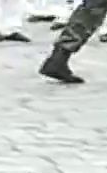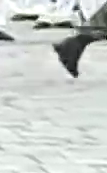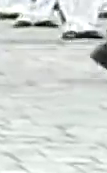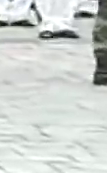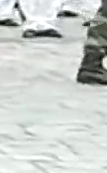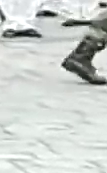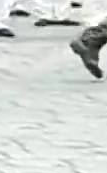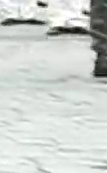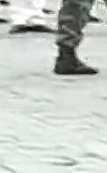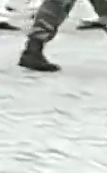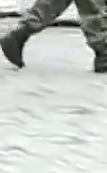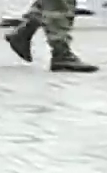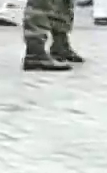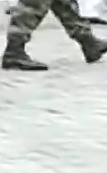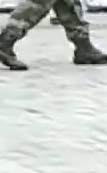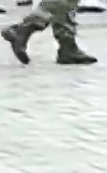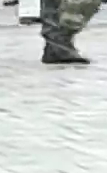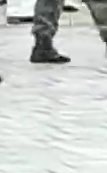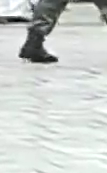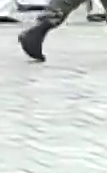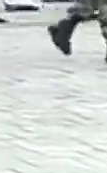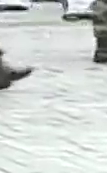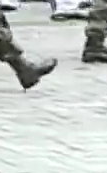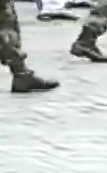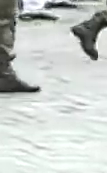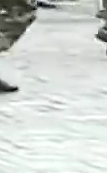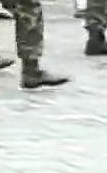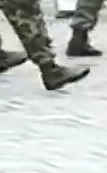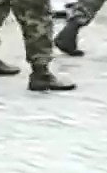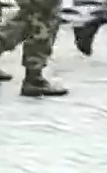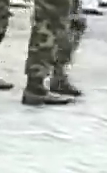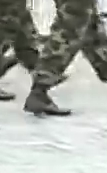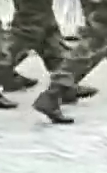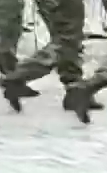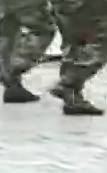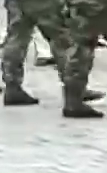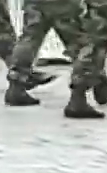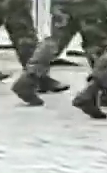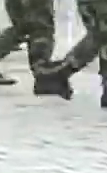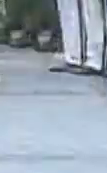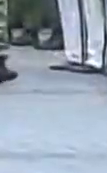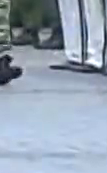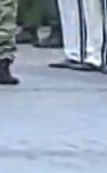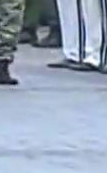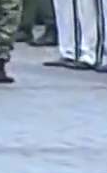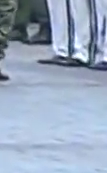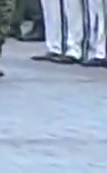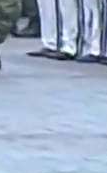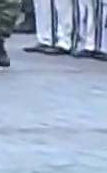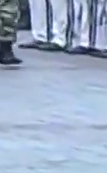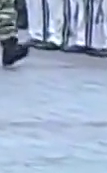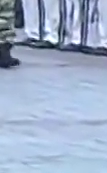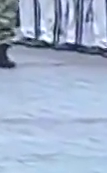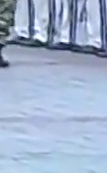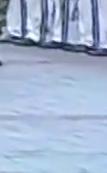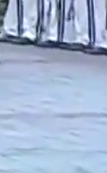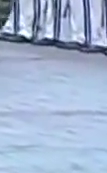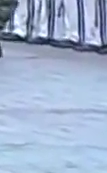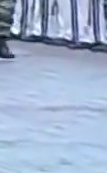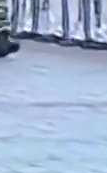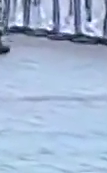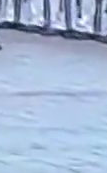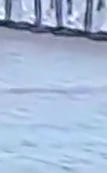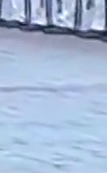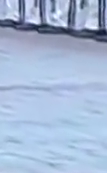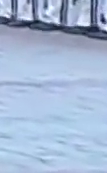Fuerza Armada Nacional Bolivariana de Venezuela, siendo fiel a los deberes consagrados y asumiendo junto al